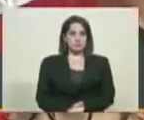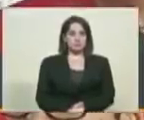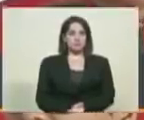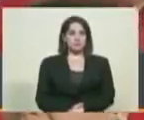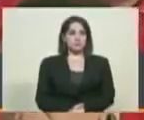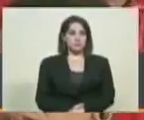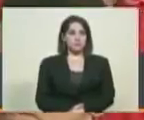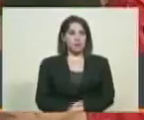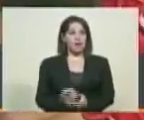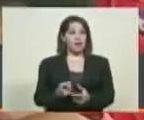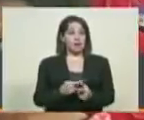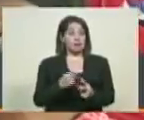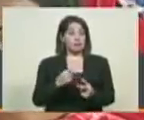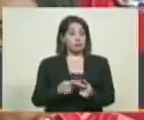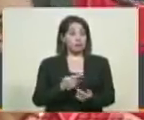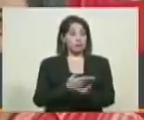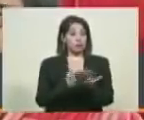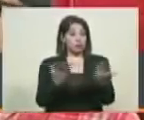camaradoskis,